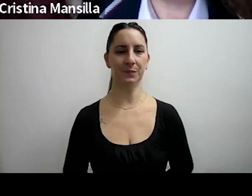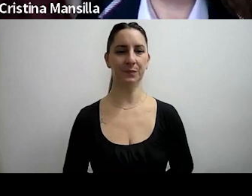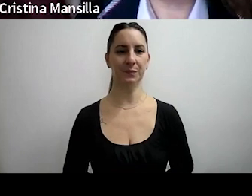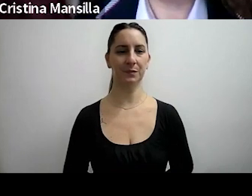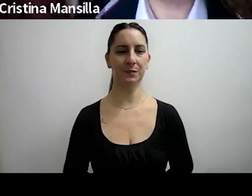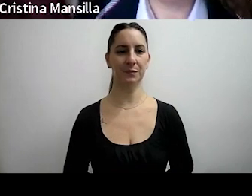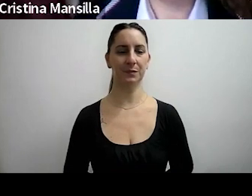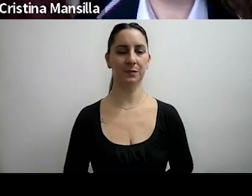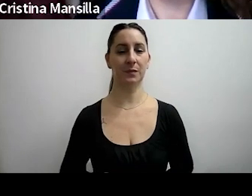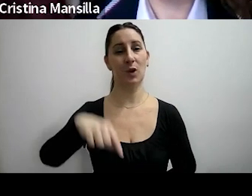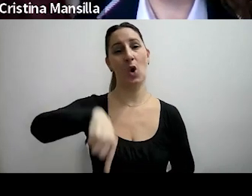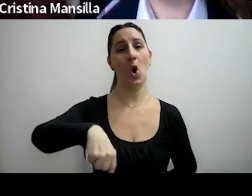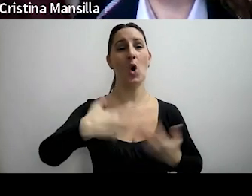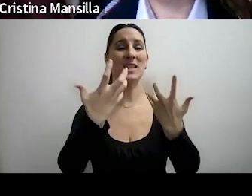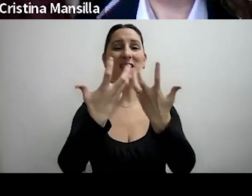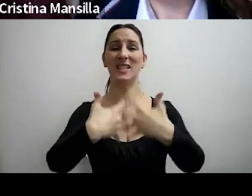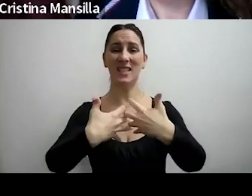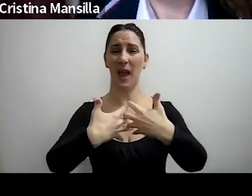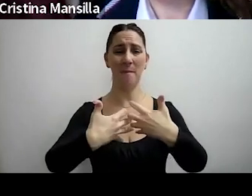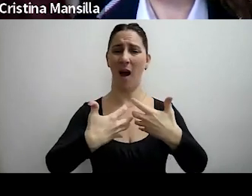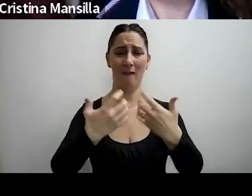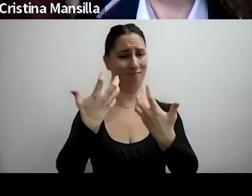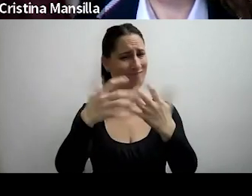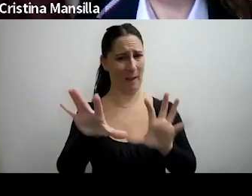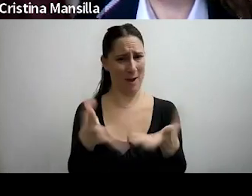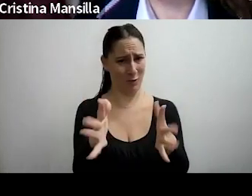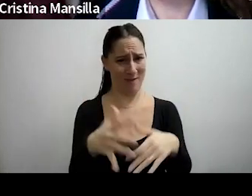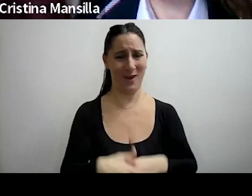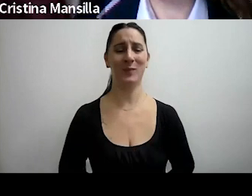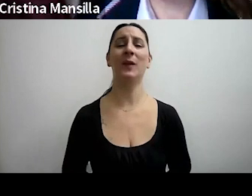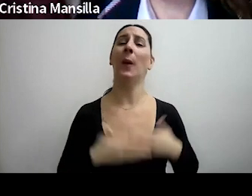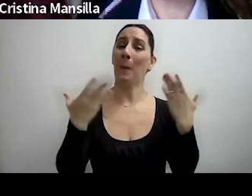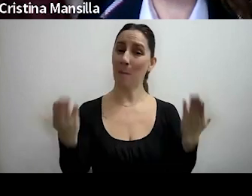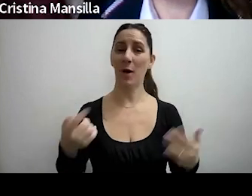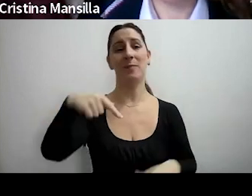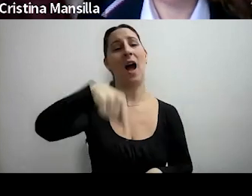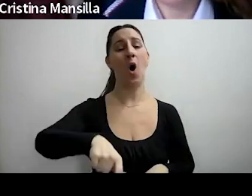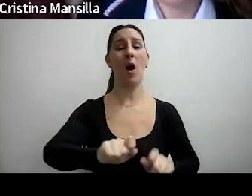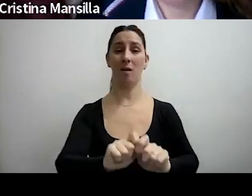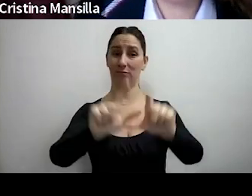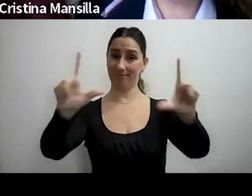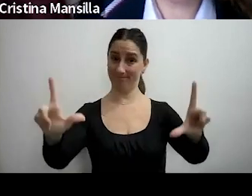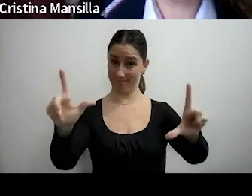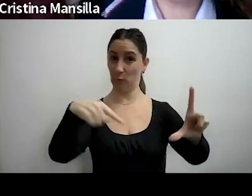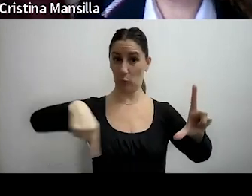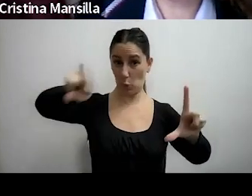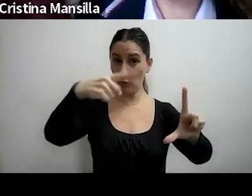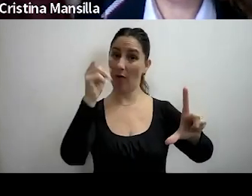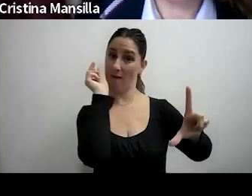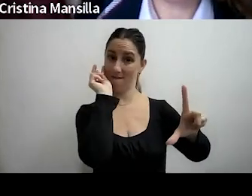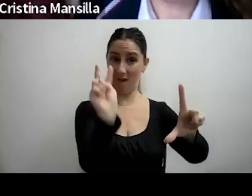Hoy los sistemas están enojados con nosotros. Muy bien, en este momento ustedes están pudiendo